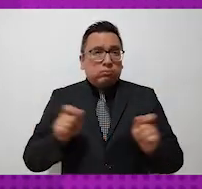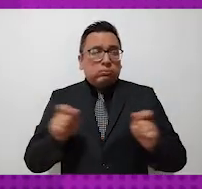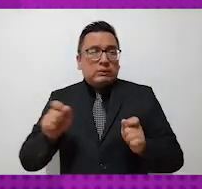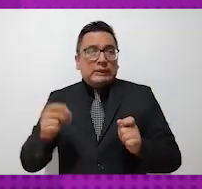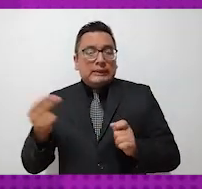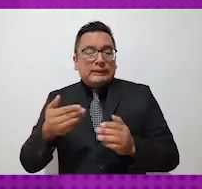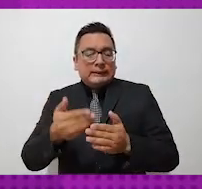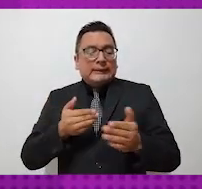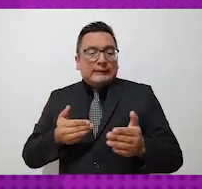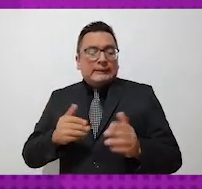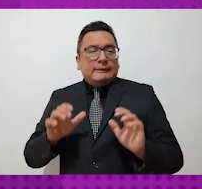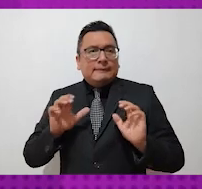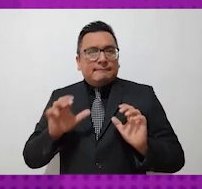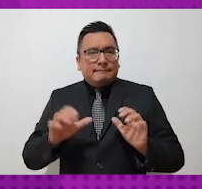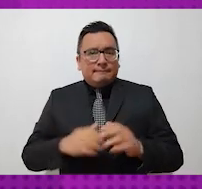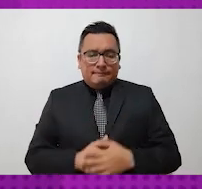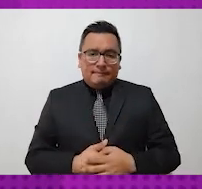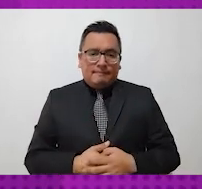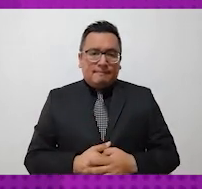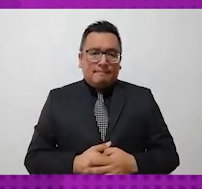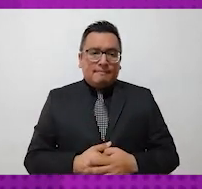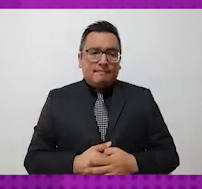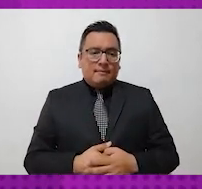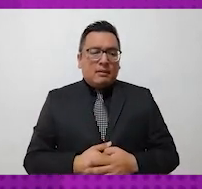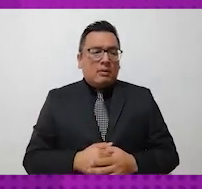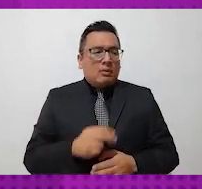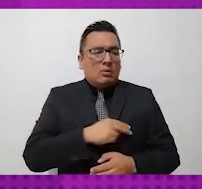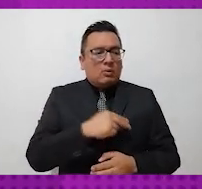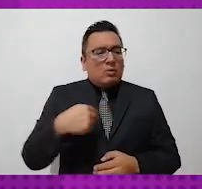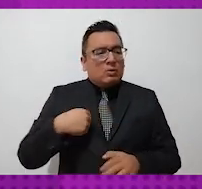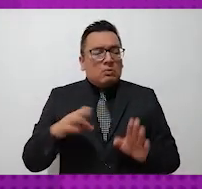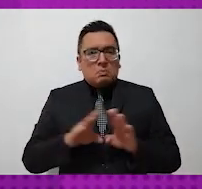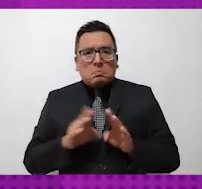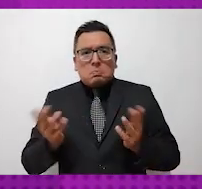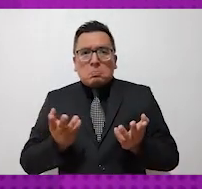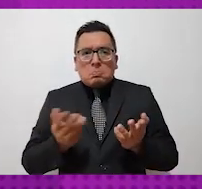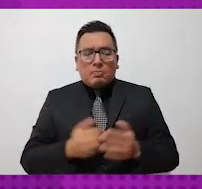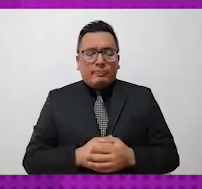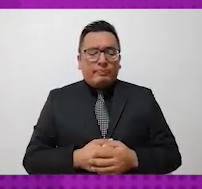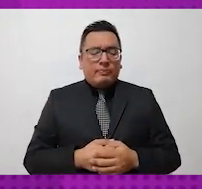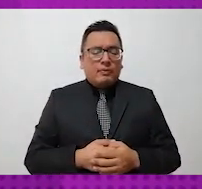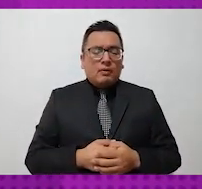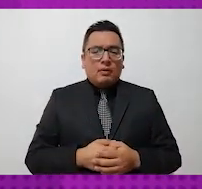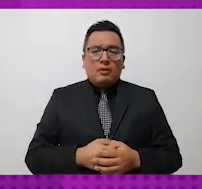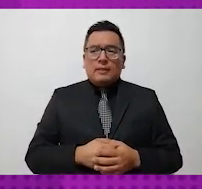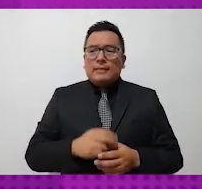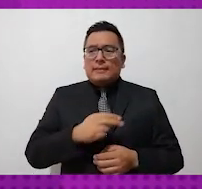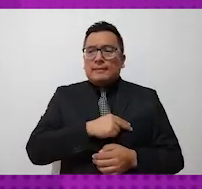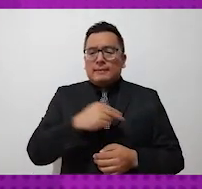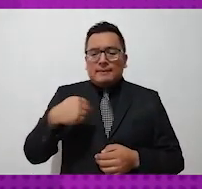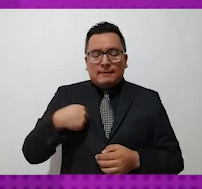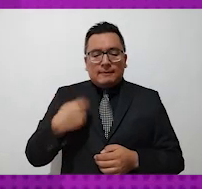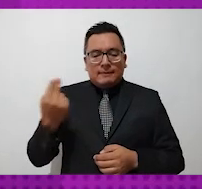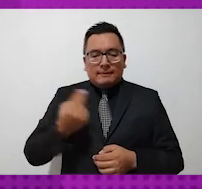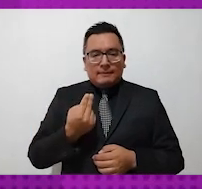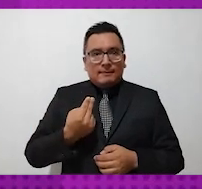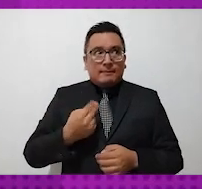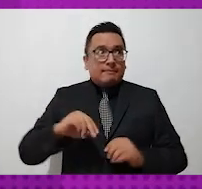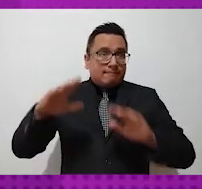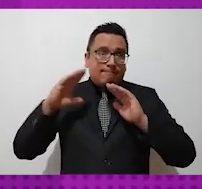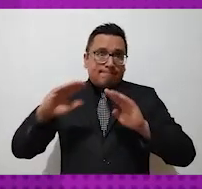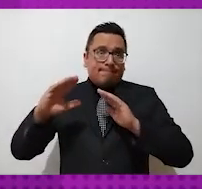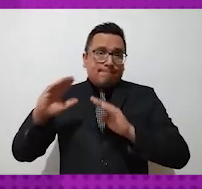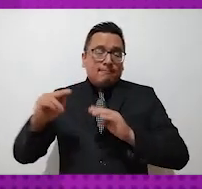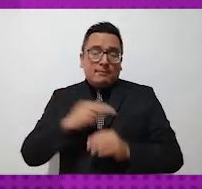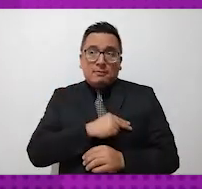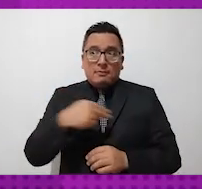la prevención, ¿sí? ¿Cómo lo hacemos? Nosotros tenemos que capacitar, tenemos